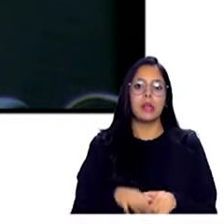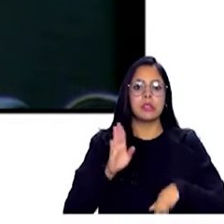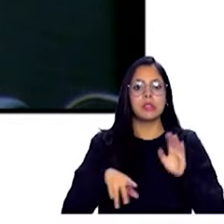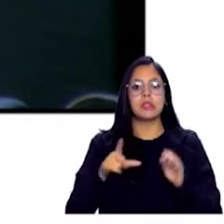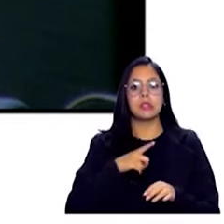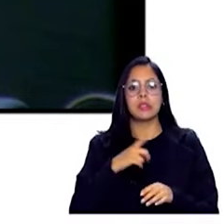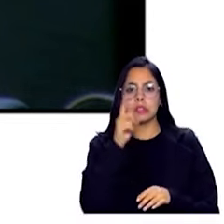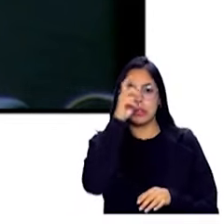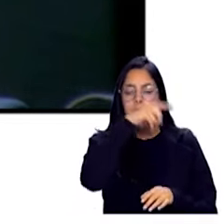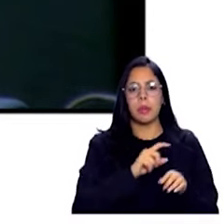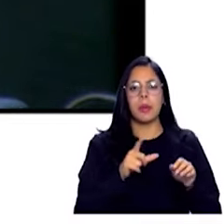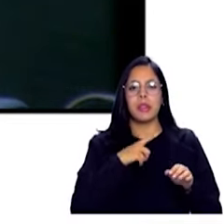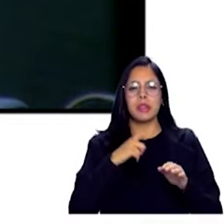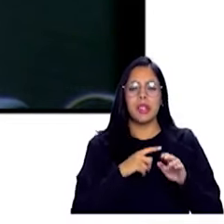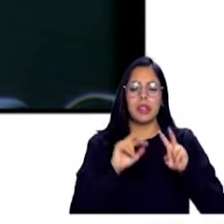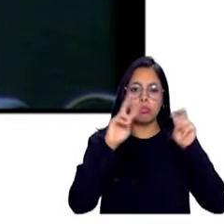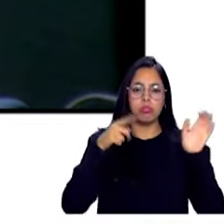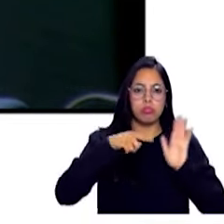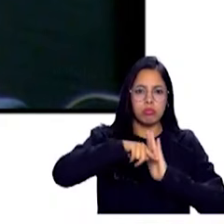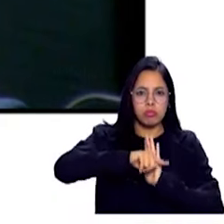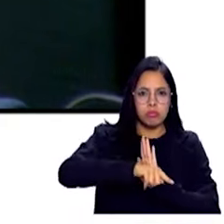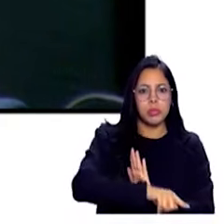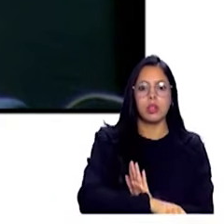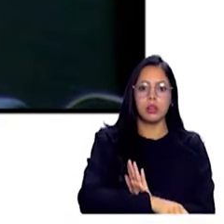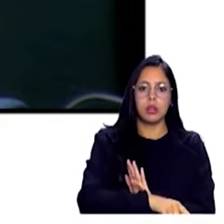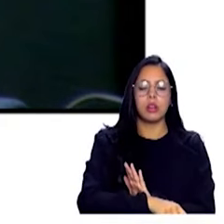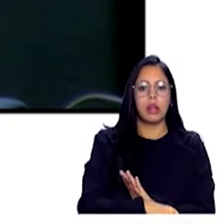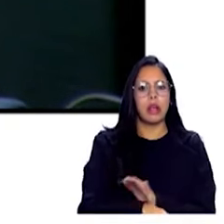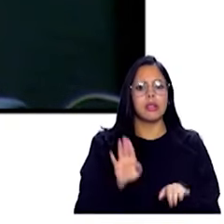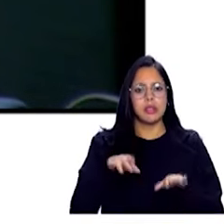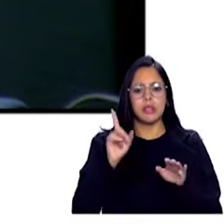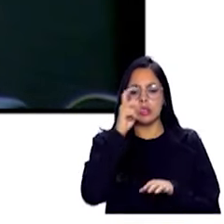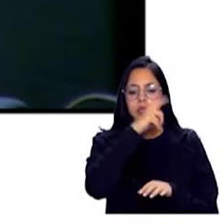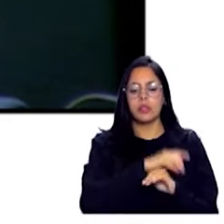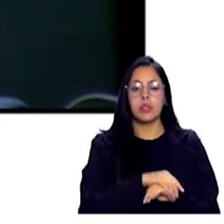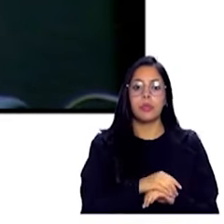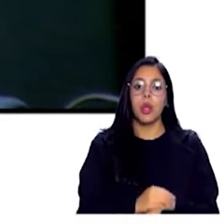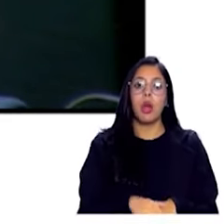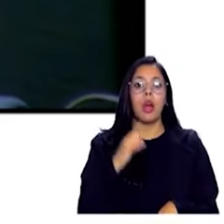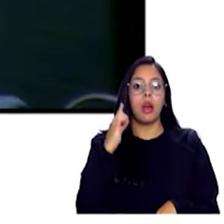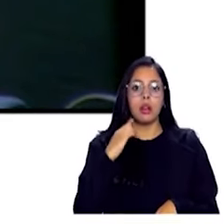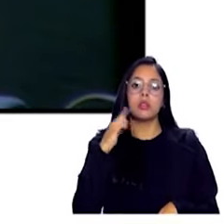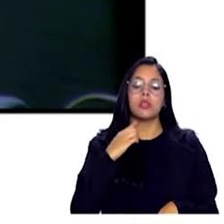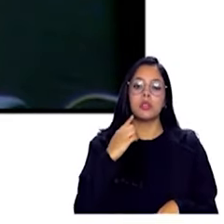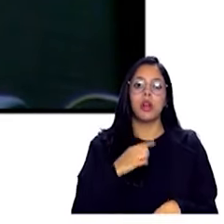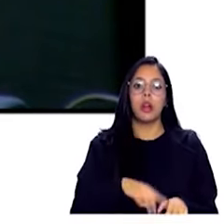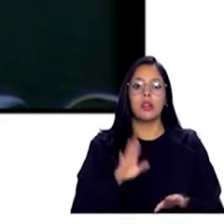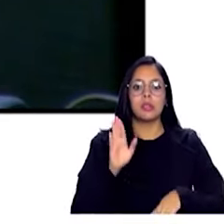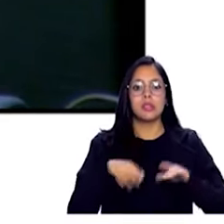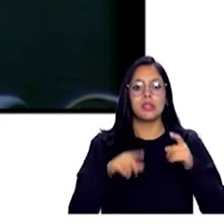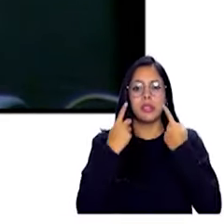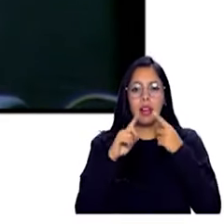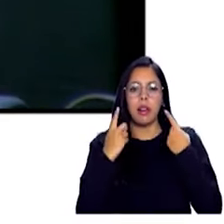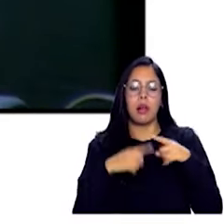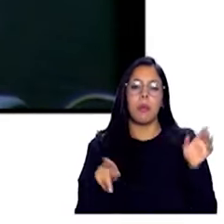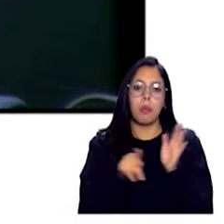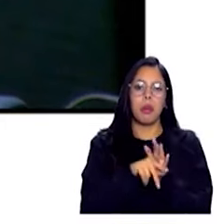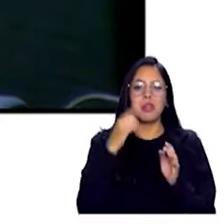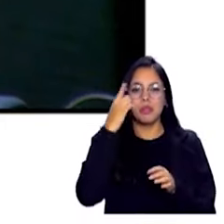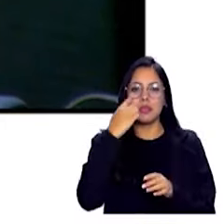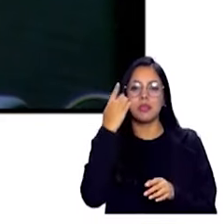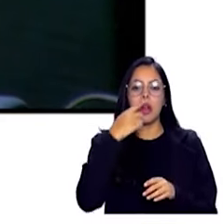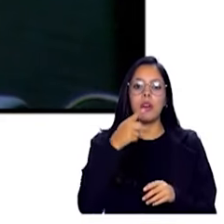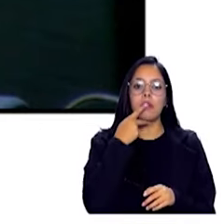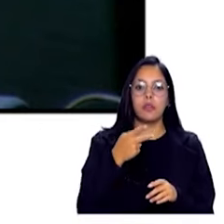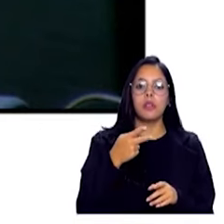enton Claro es el problema grave decho se quejan los abogados en ocas en espaa Hay Mucha queja con el tema de que la deliberación no Sea